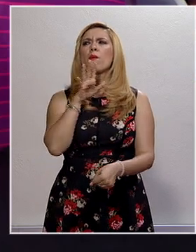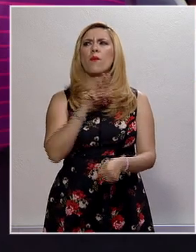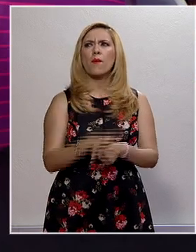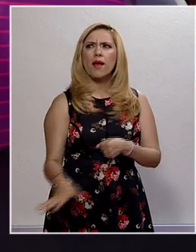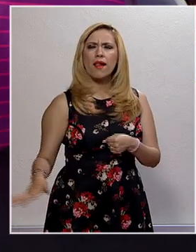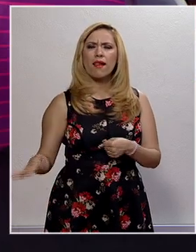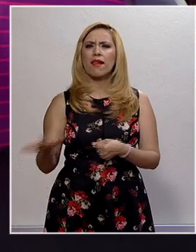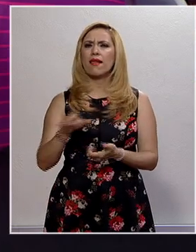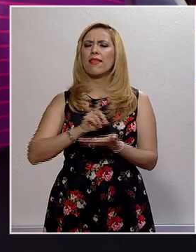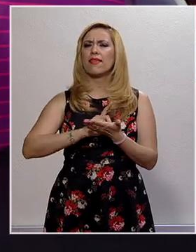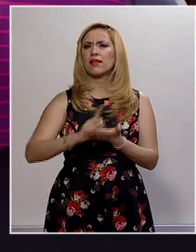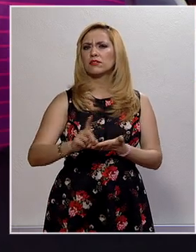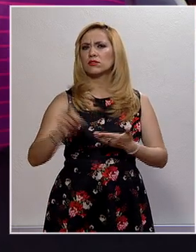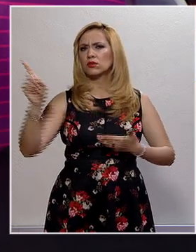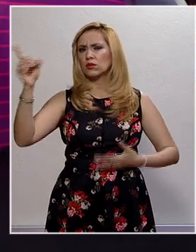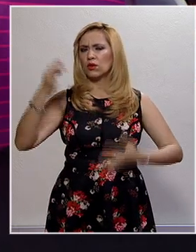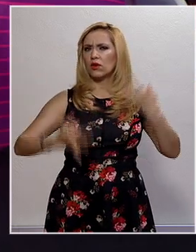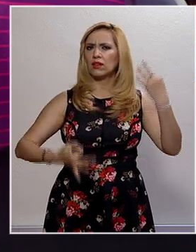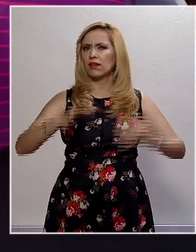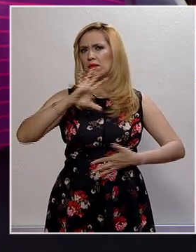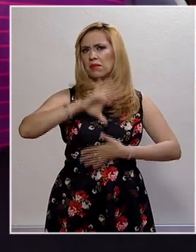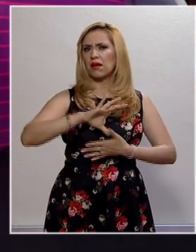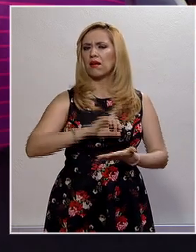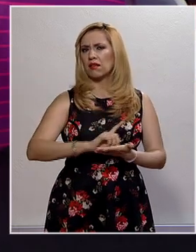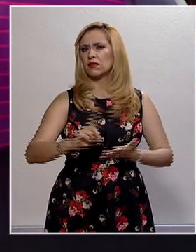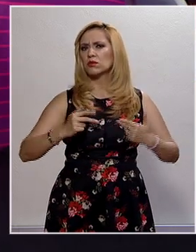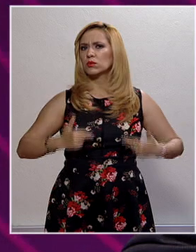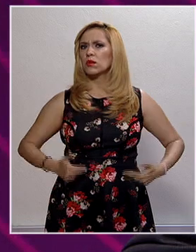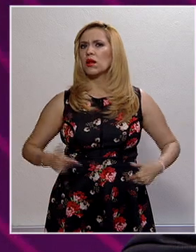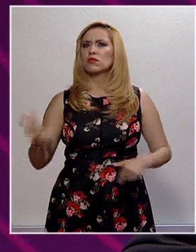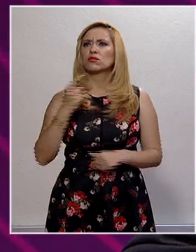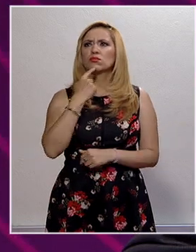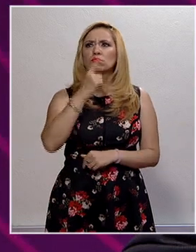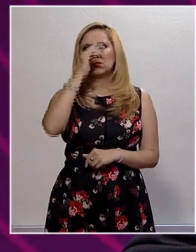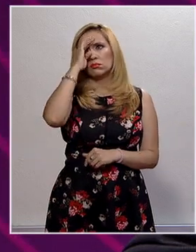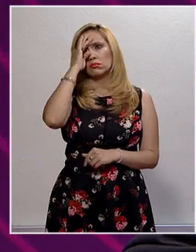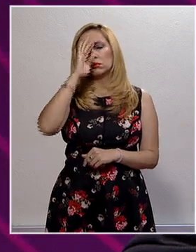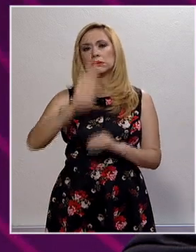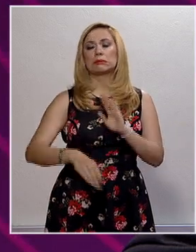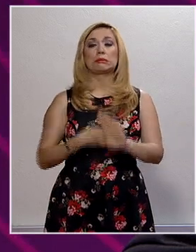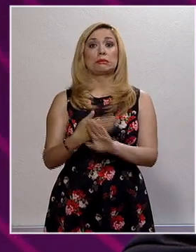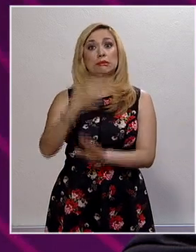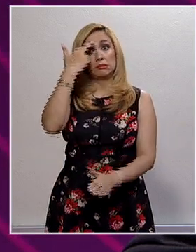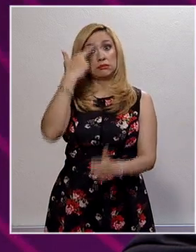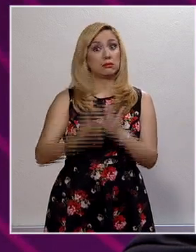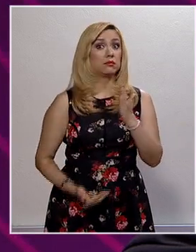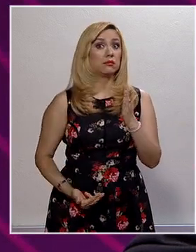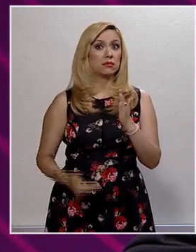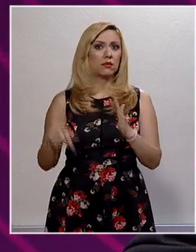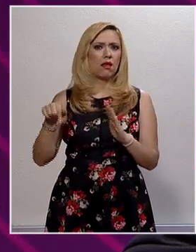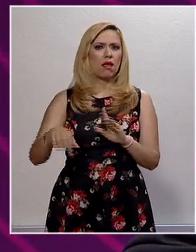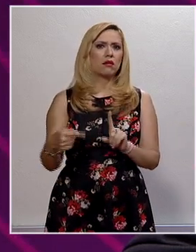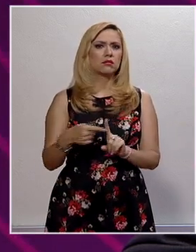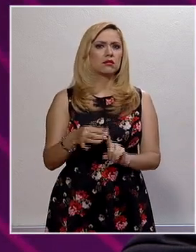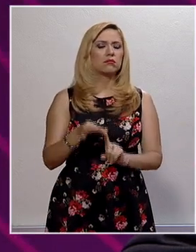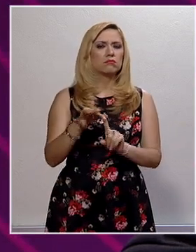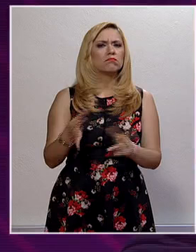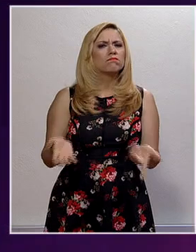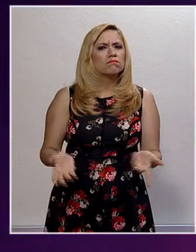fueron los derechos que la Corte Interamericana de Derechos Humanos consideró que se habían violado en este caso de